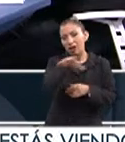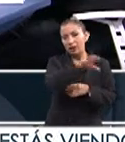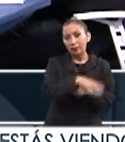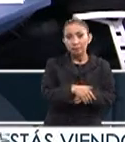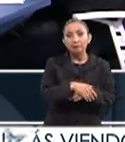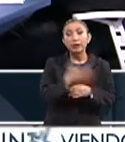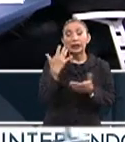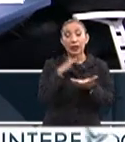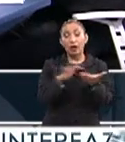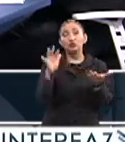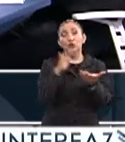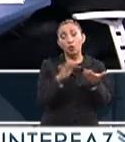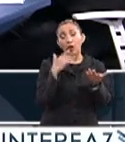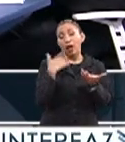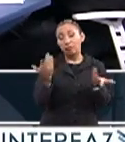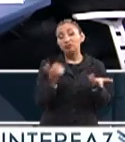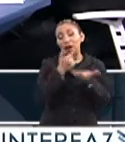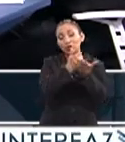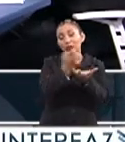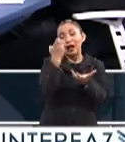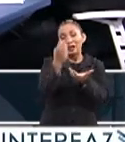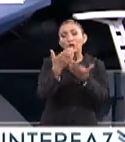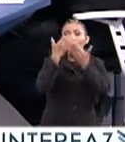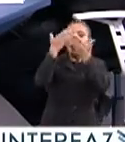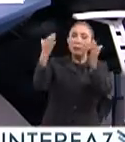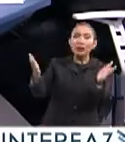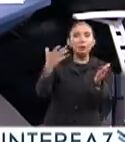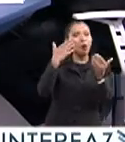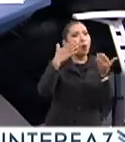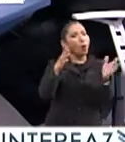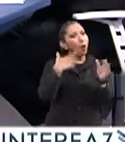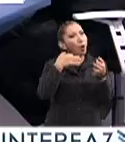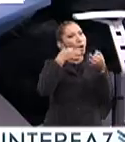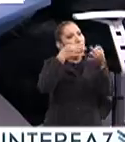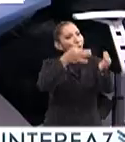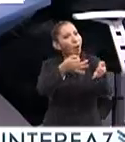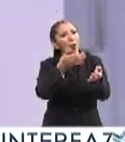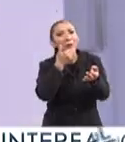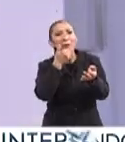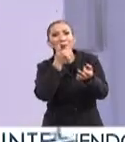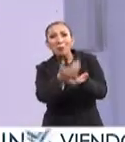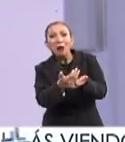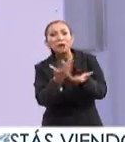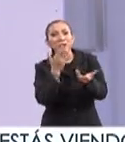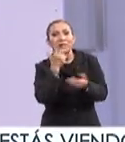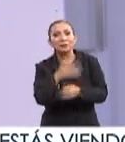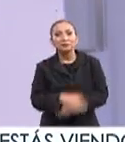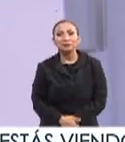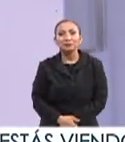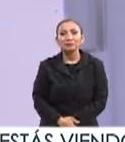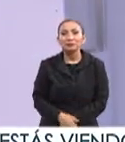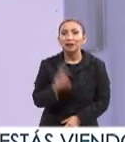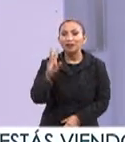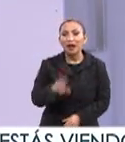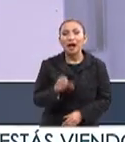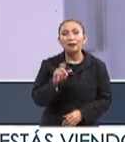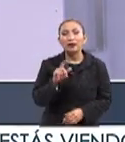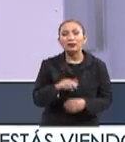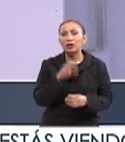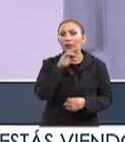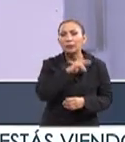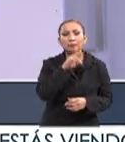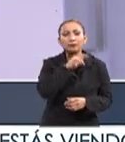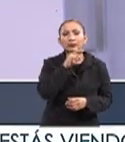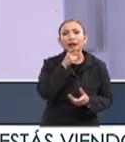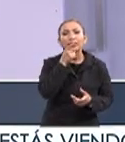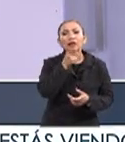sectores. Claro. Y la lectura pues les posibilita esta forma de hacerlo mejor. Sin duda, Armando.